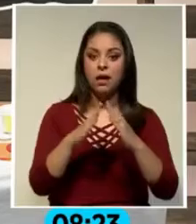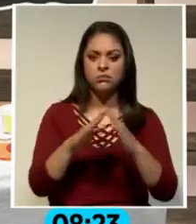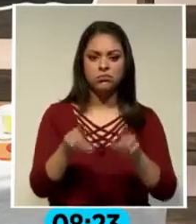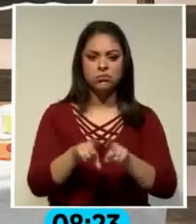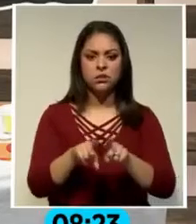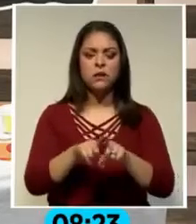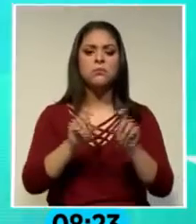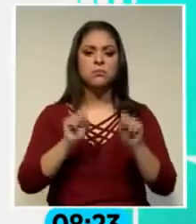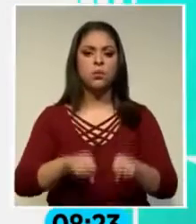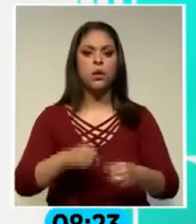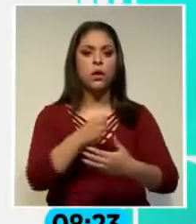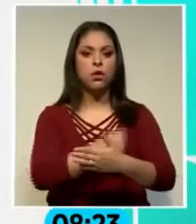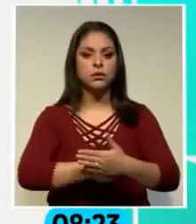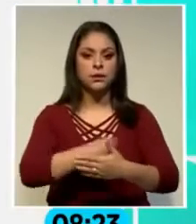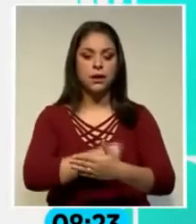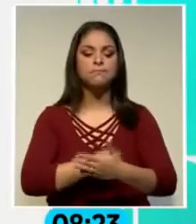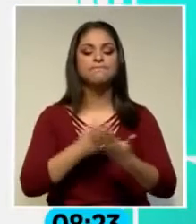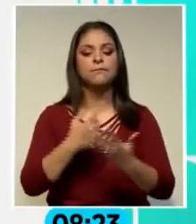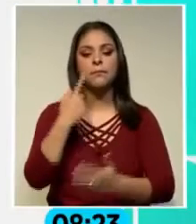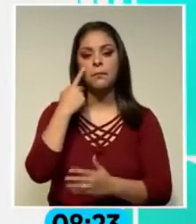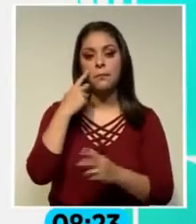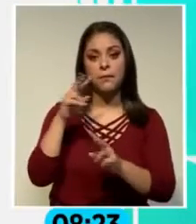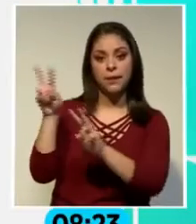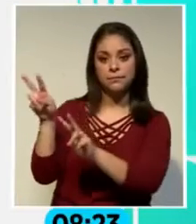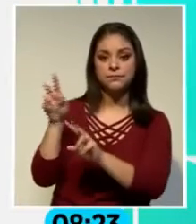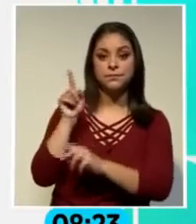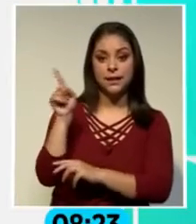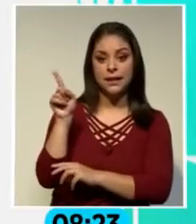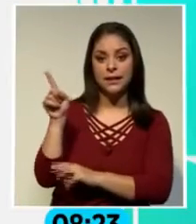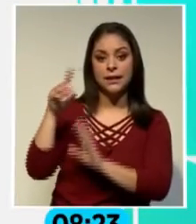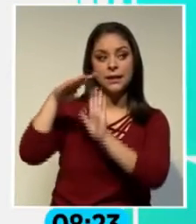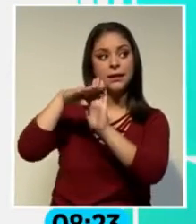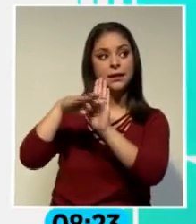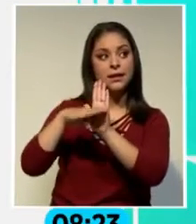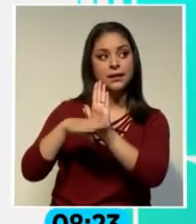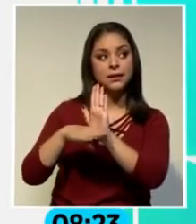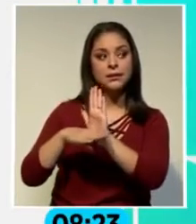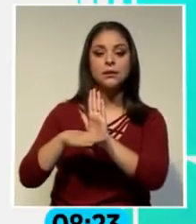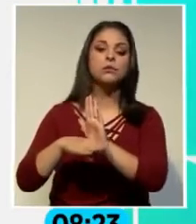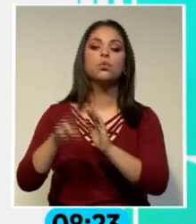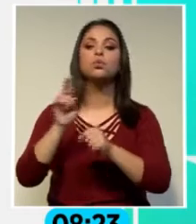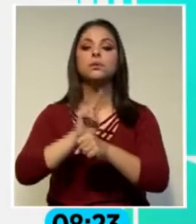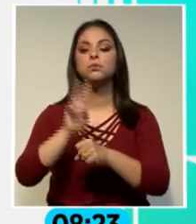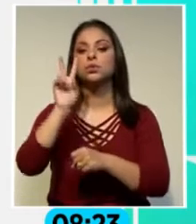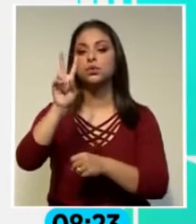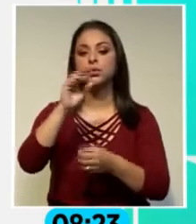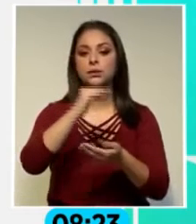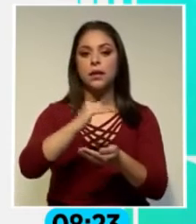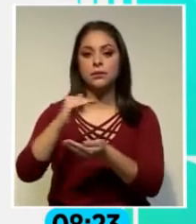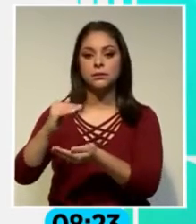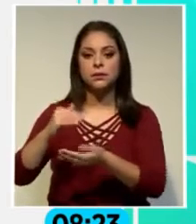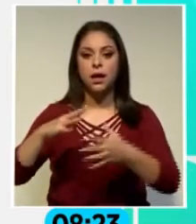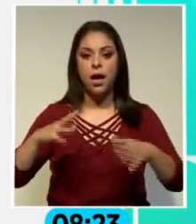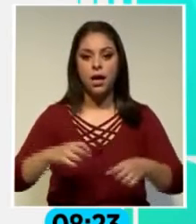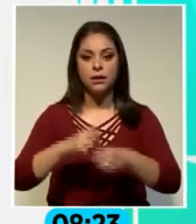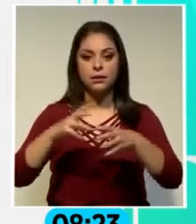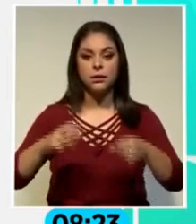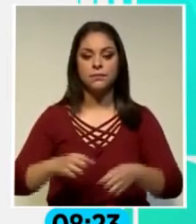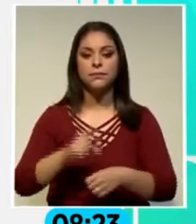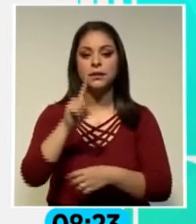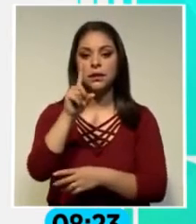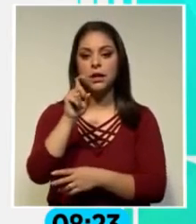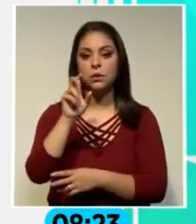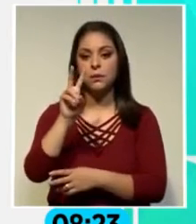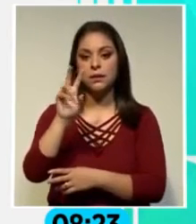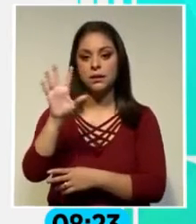preparar? Ahí le vamos a presentar los ingredientes. Vamos a utilizar 2 tazas de harina, 125 sí.